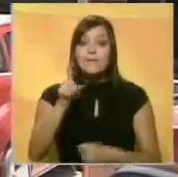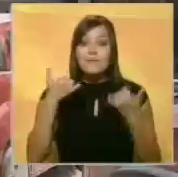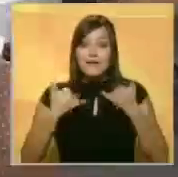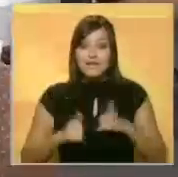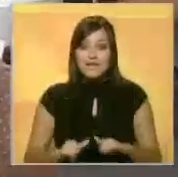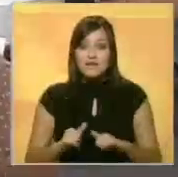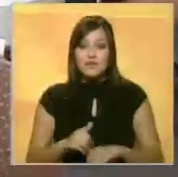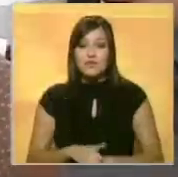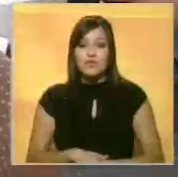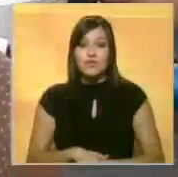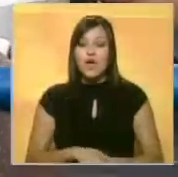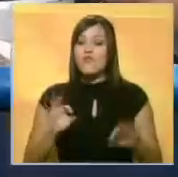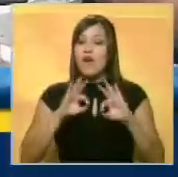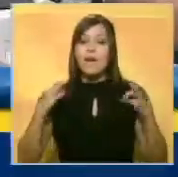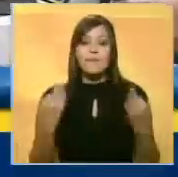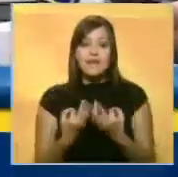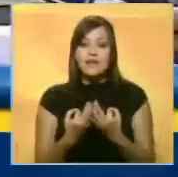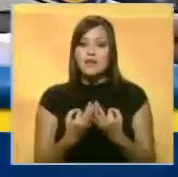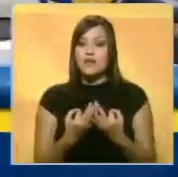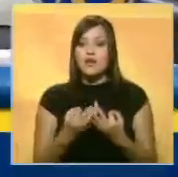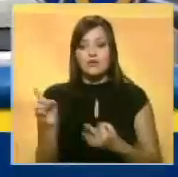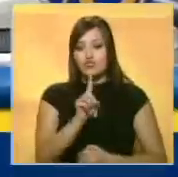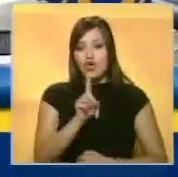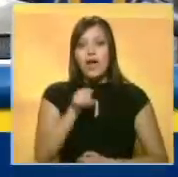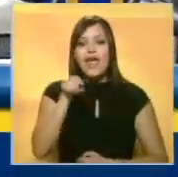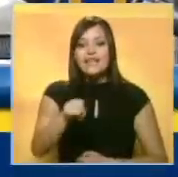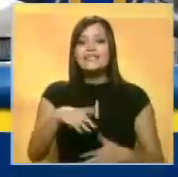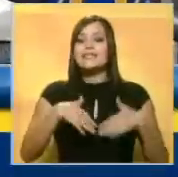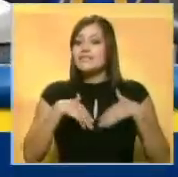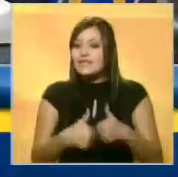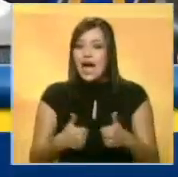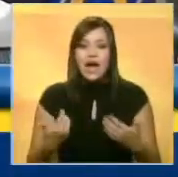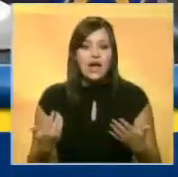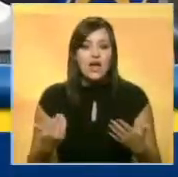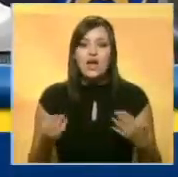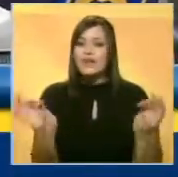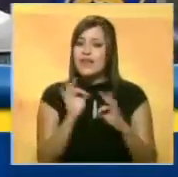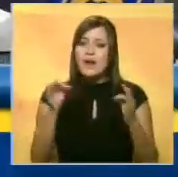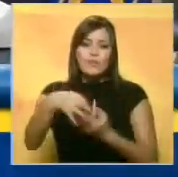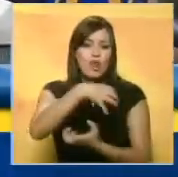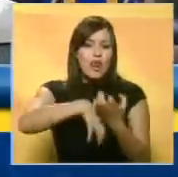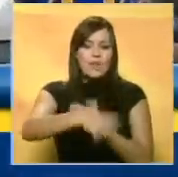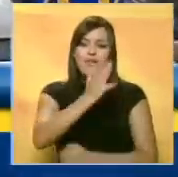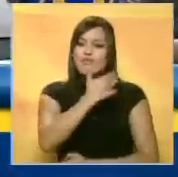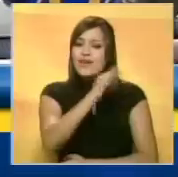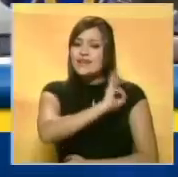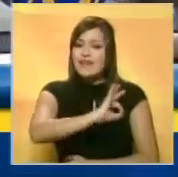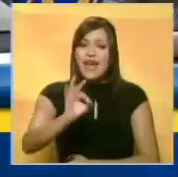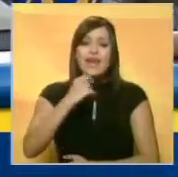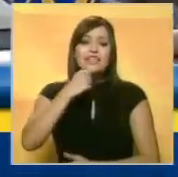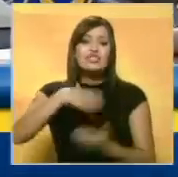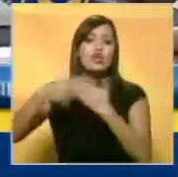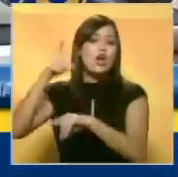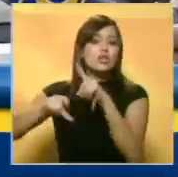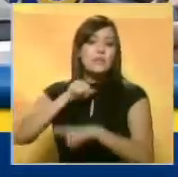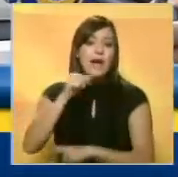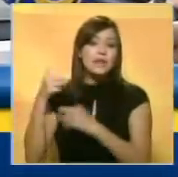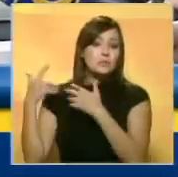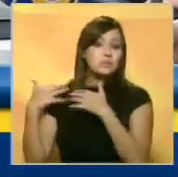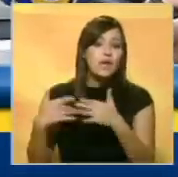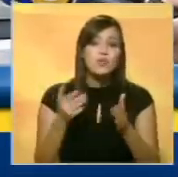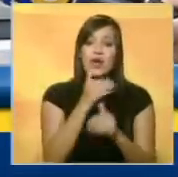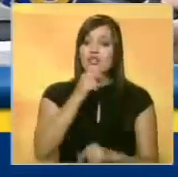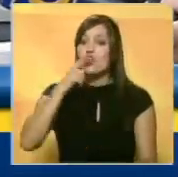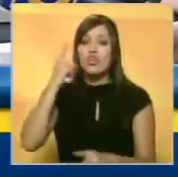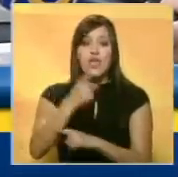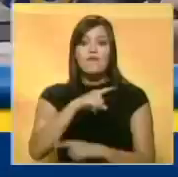hijo. No porque era mi familia, pero era sana. No tenía ningún problema, no tenía ningún antecedente, no tenía nada. No